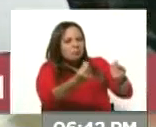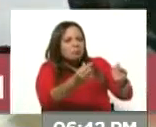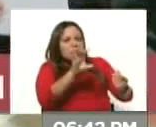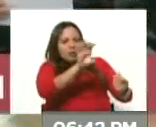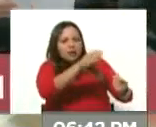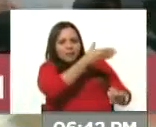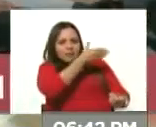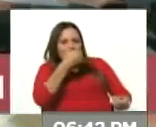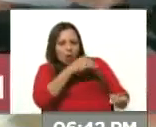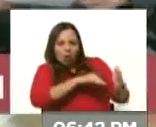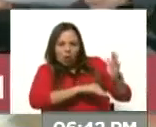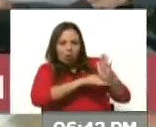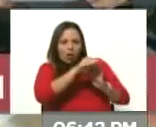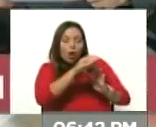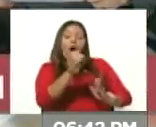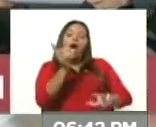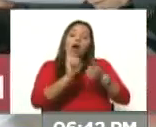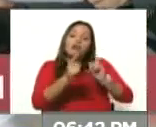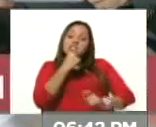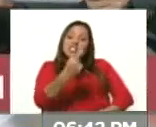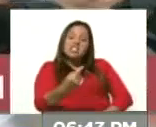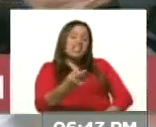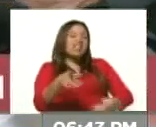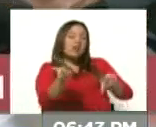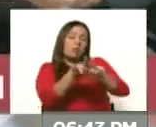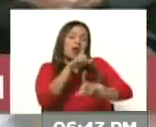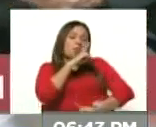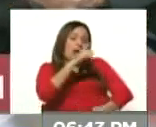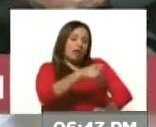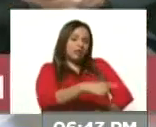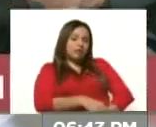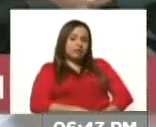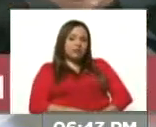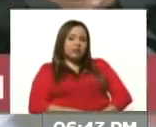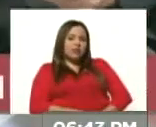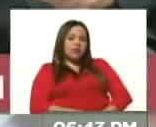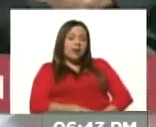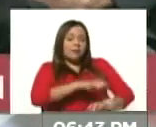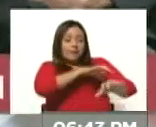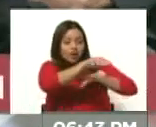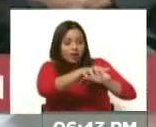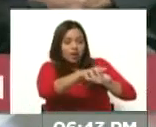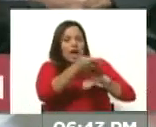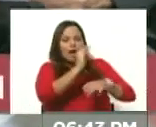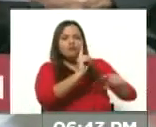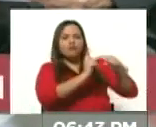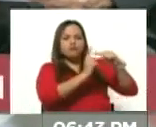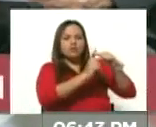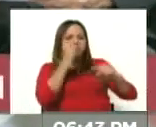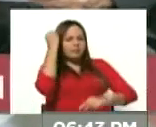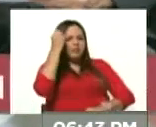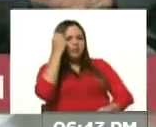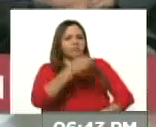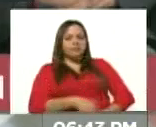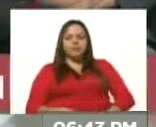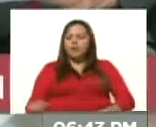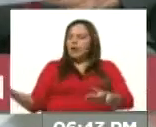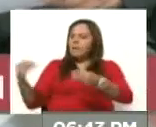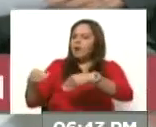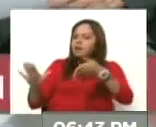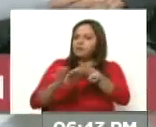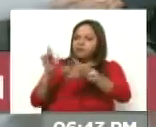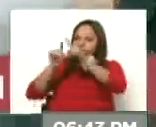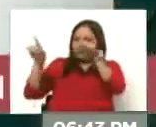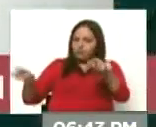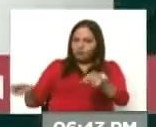está igual de mal seguimos con su la mayoría tiene una opinión positivos seguimos con más de las láminas del estudio